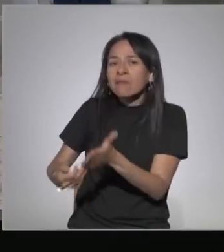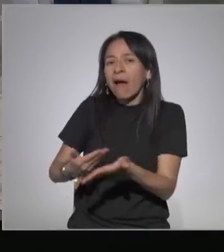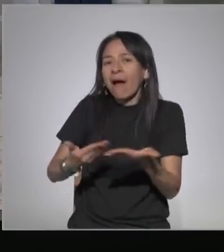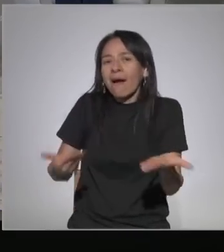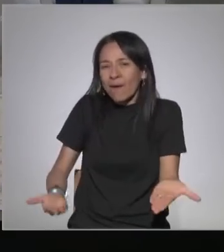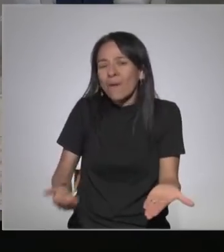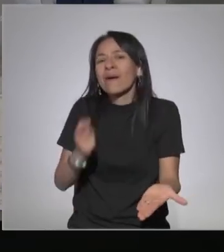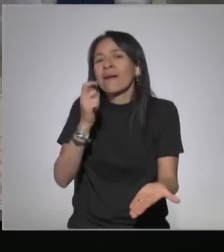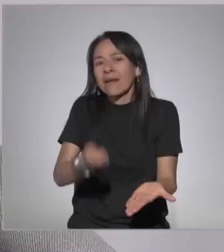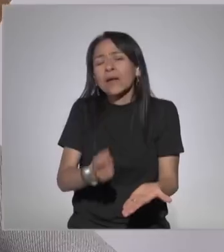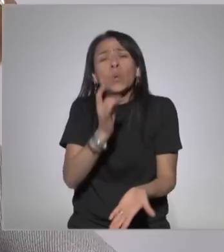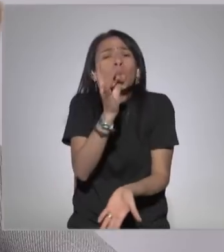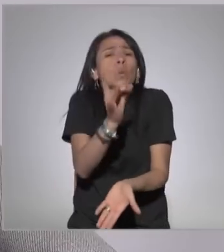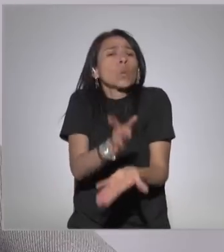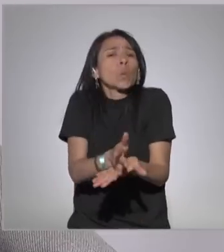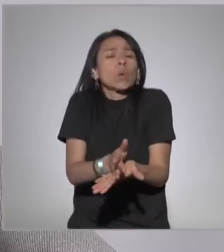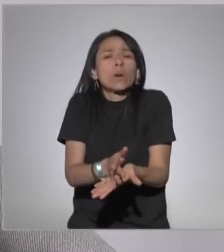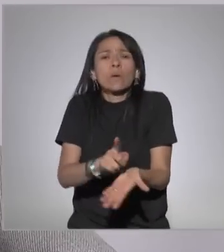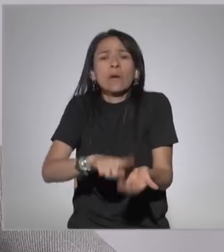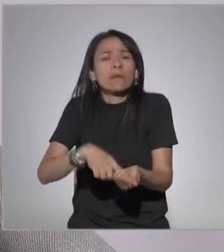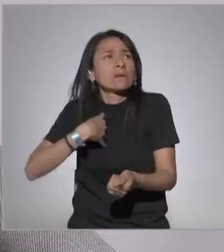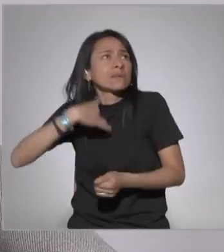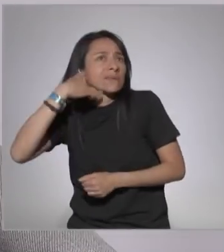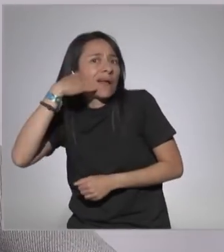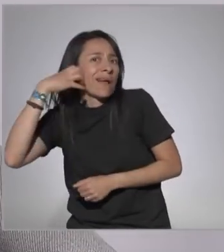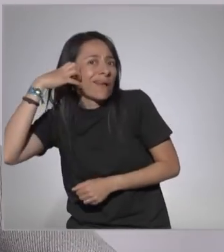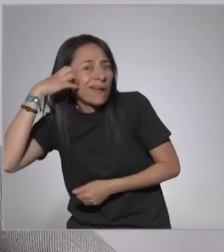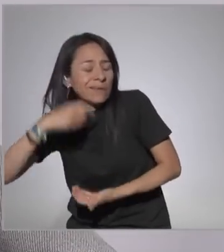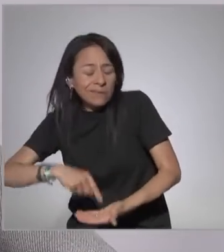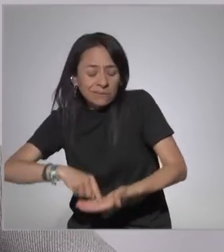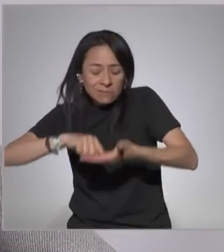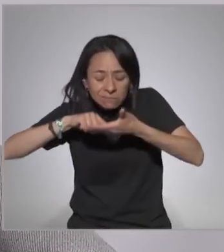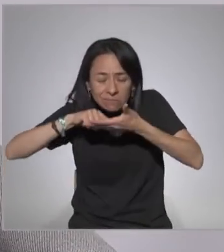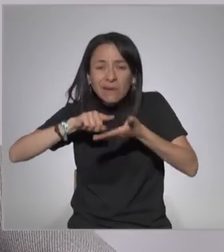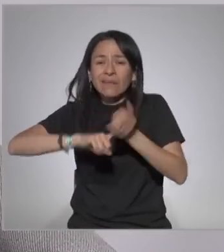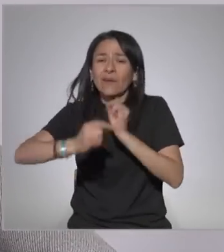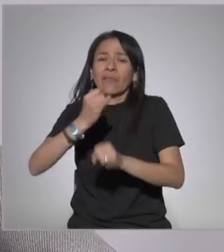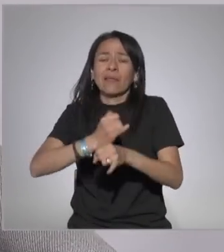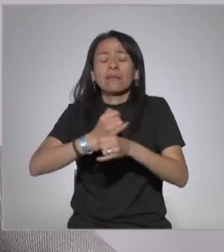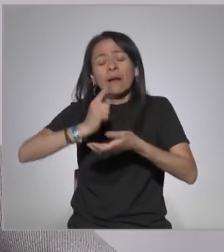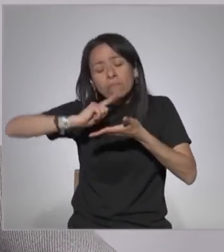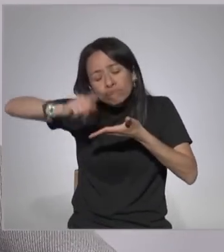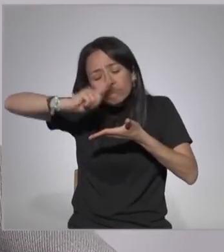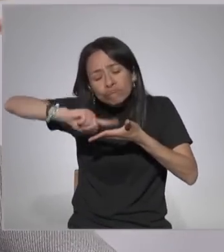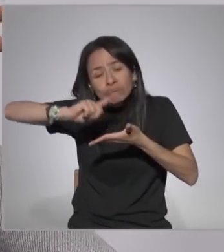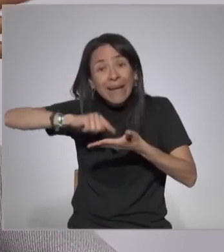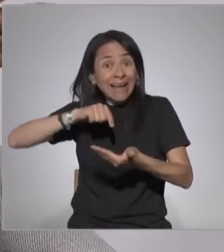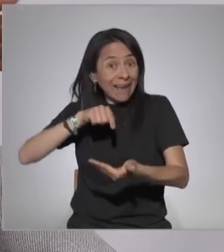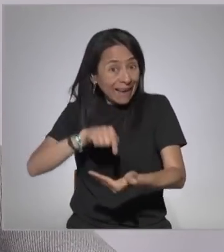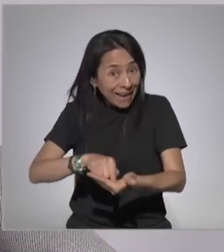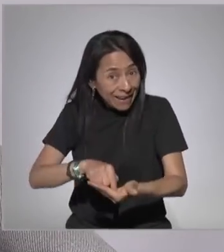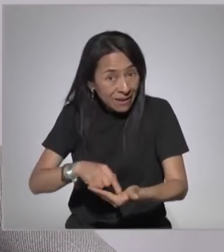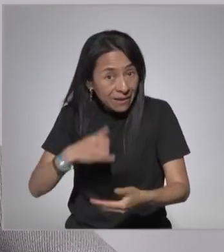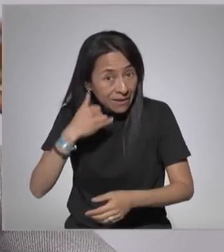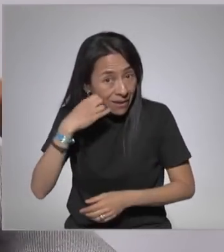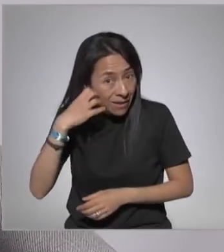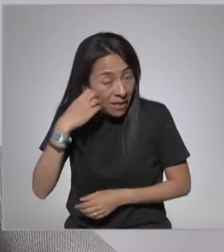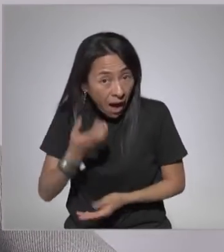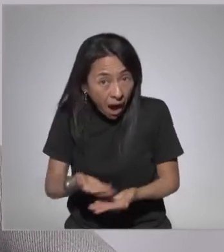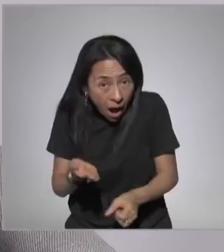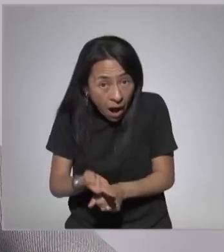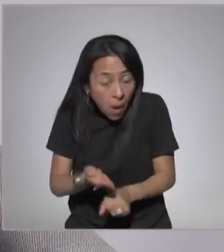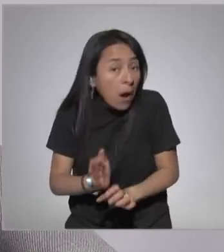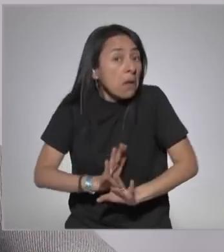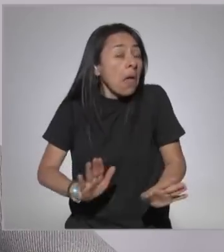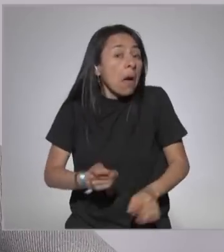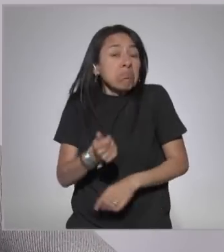teléfono, en las redes. El teléfono se volvió hoy como si fuera la biblioteca,